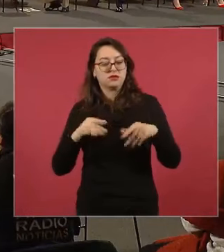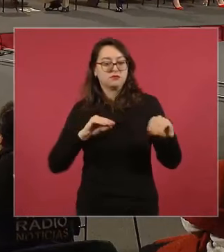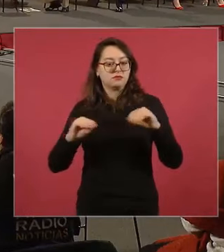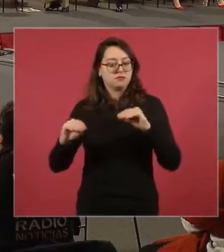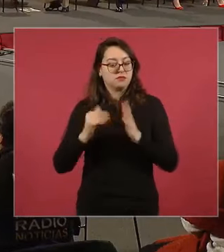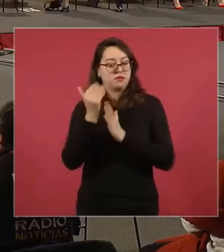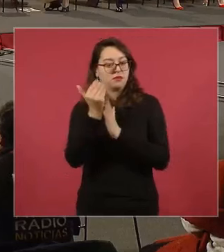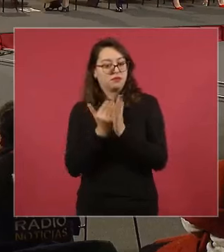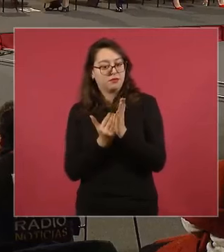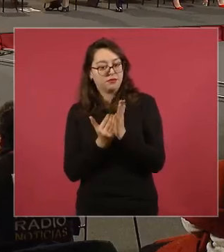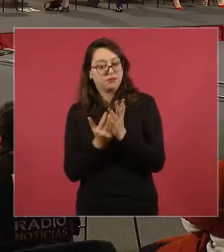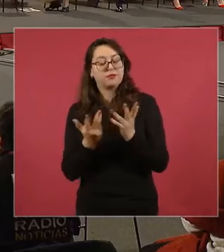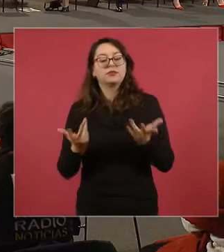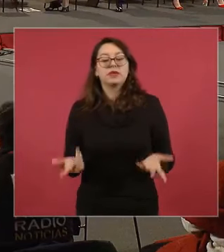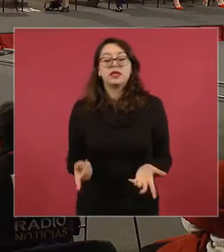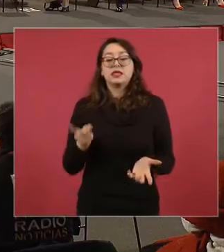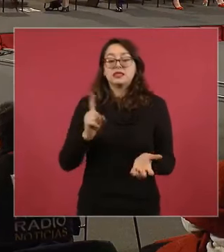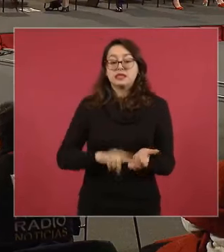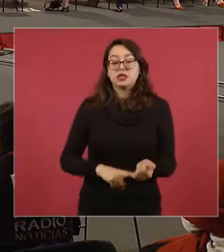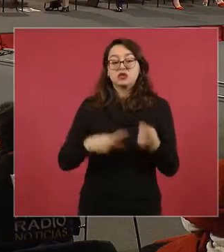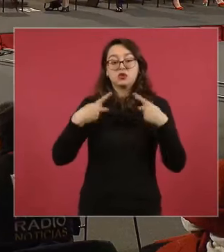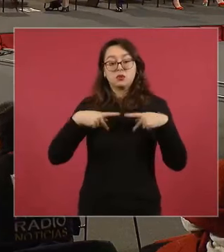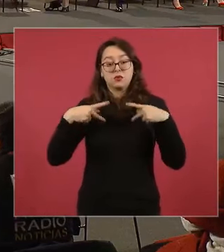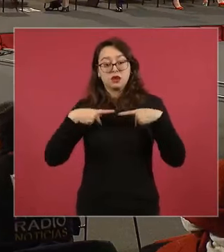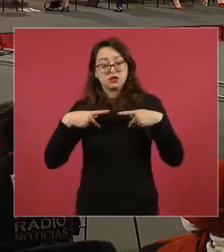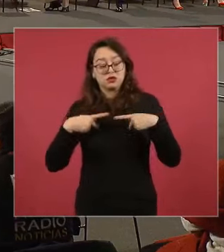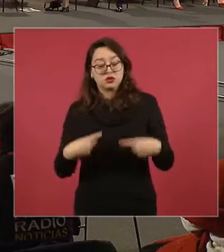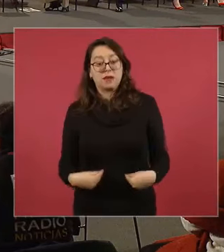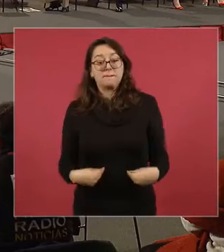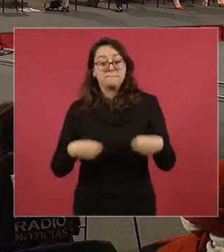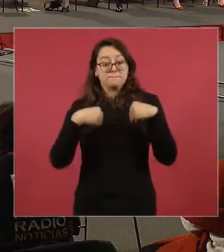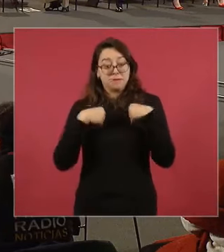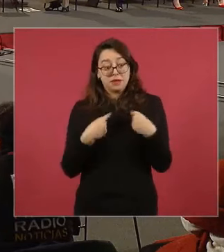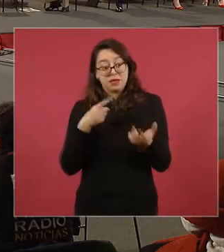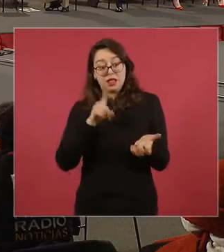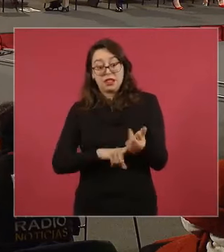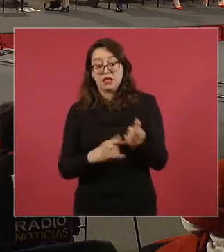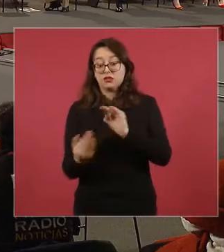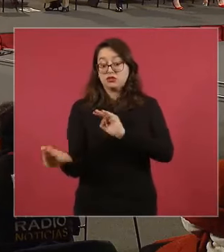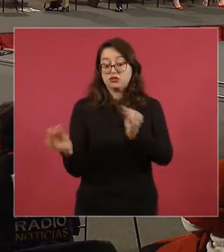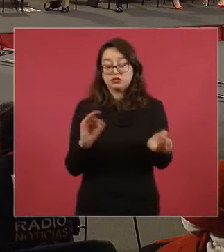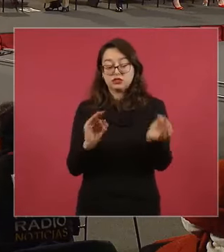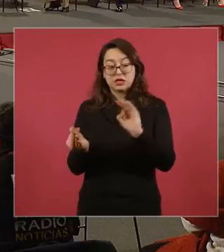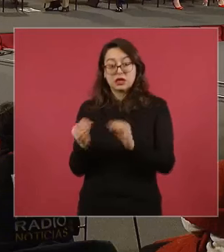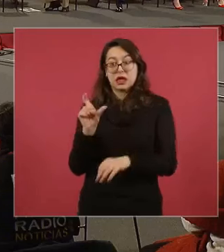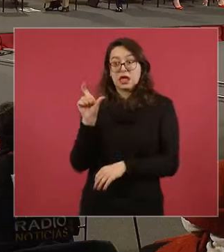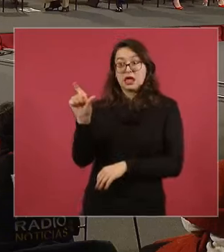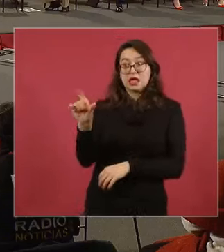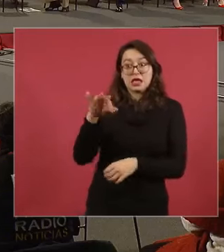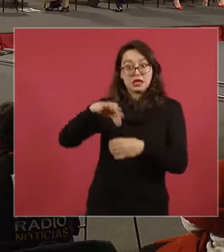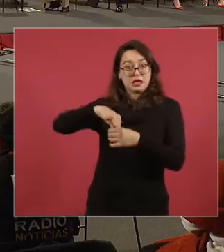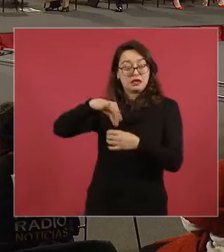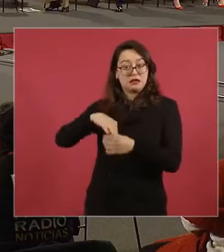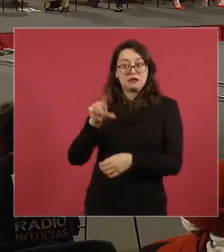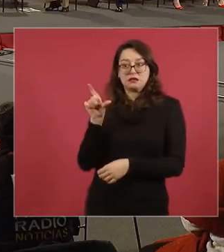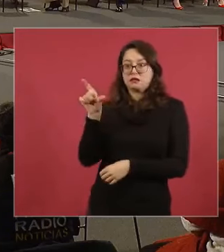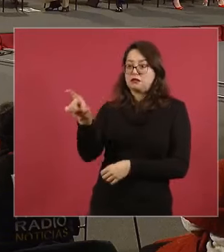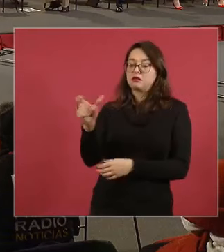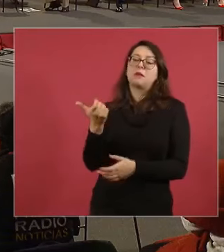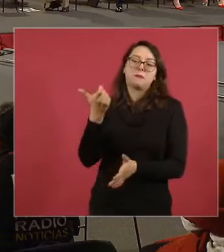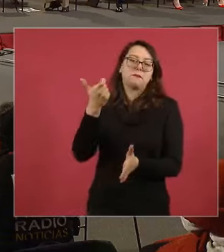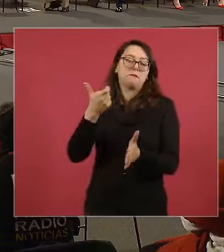Personas que se transportan localmente con credencial de elector, como les había dicho en alguna sesión anterior, 4 mil 224.